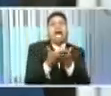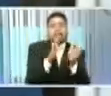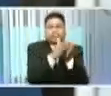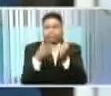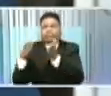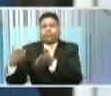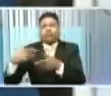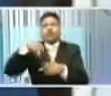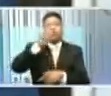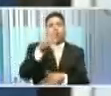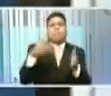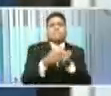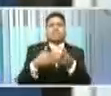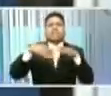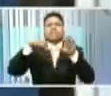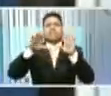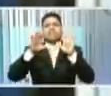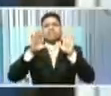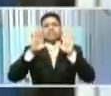Y ustedes saben,